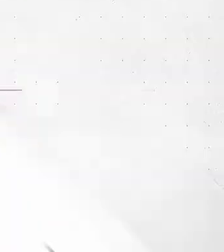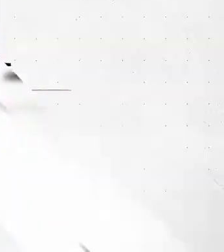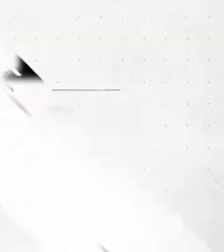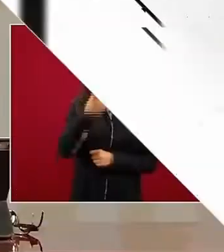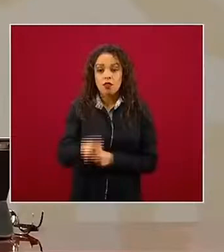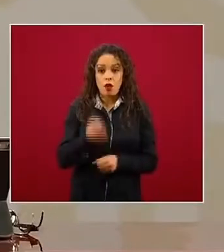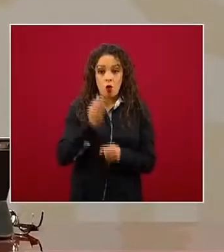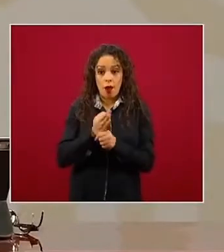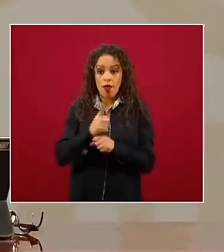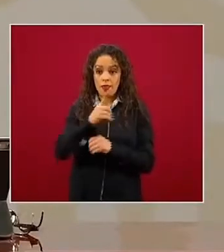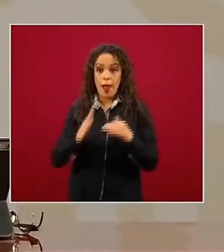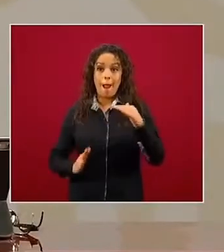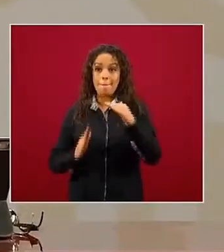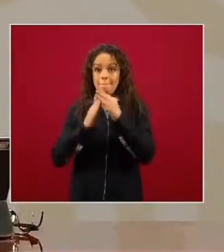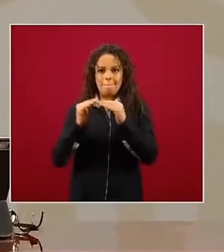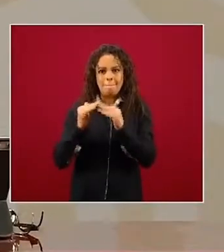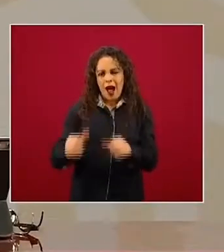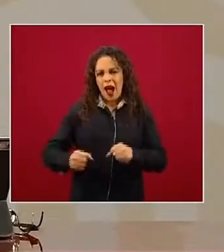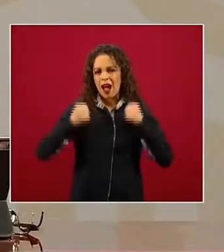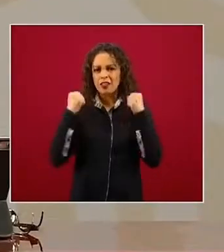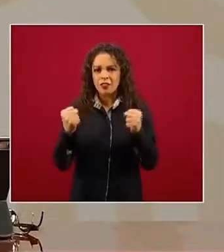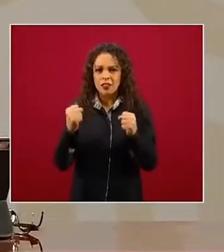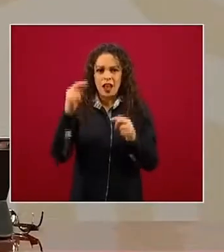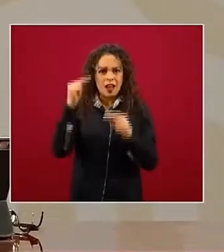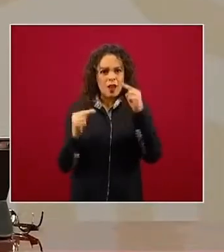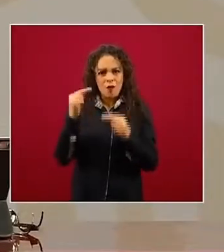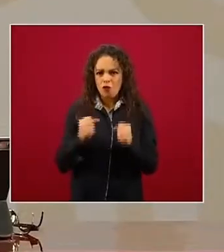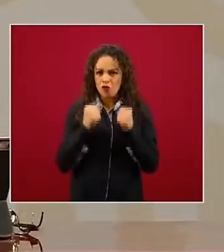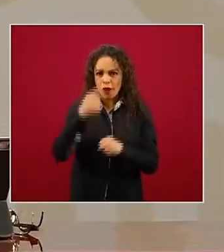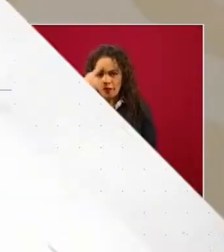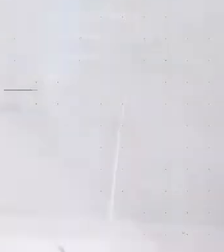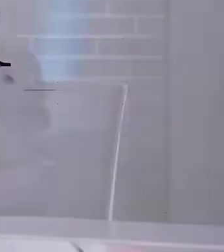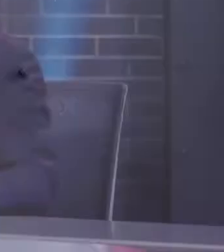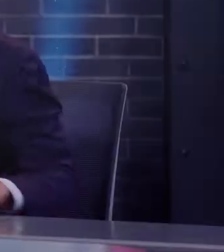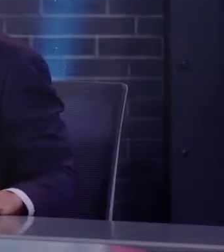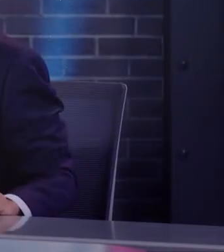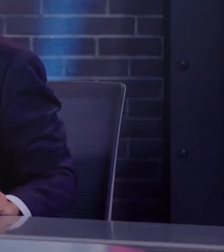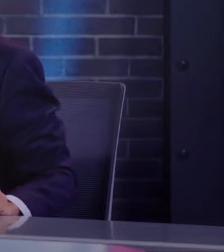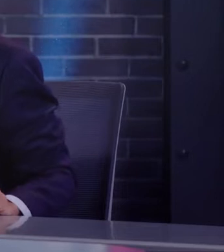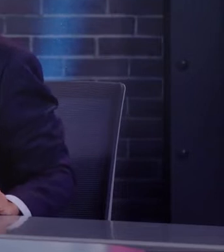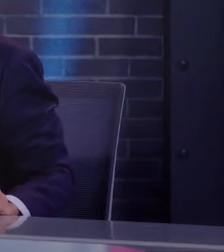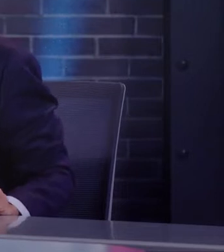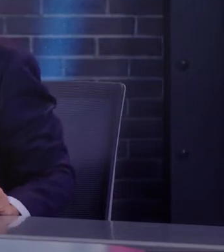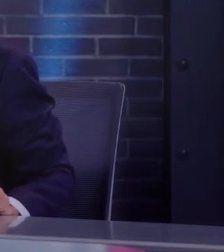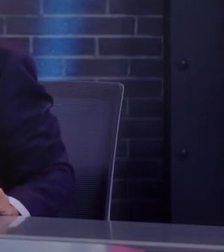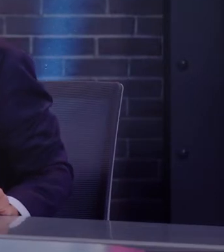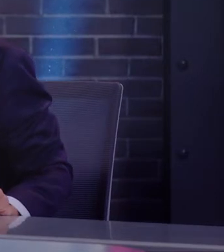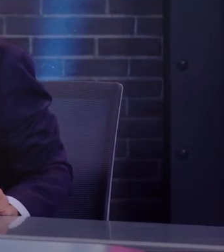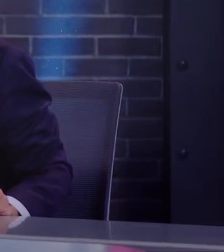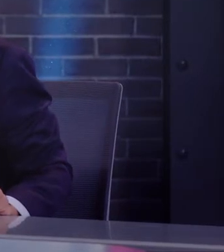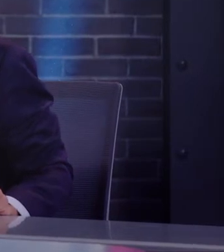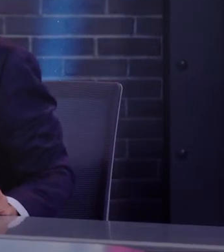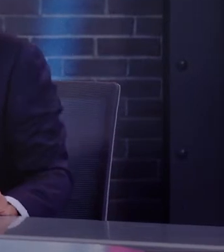el caso. La epidemia de COVID está en su máximo nivel de intensidad. La última es del 2 de